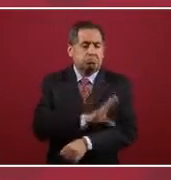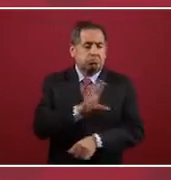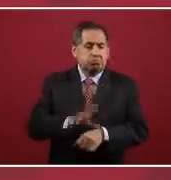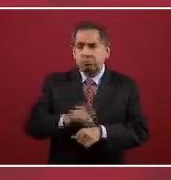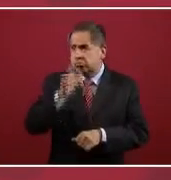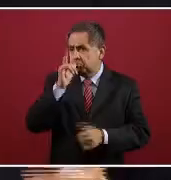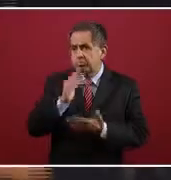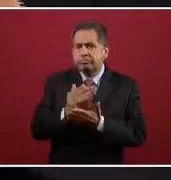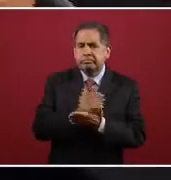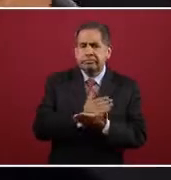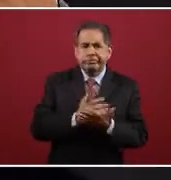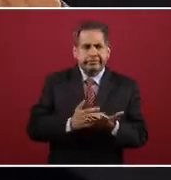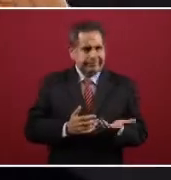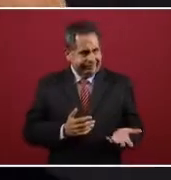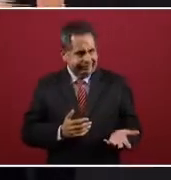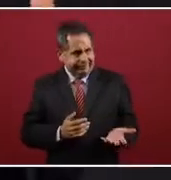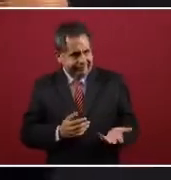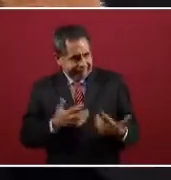para